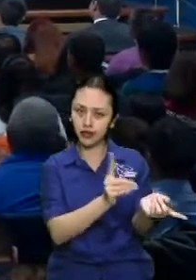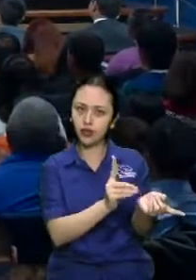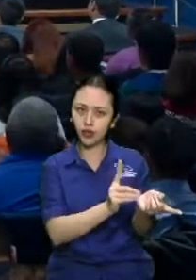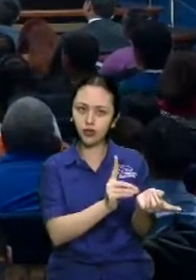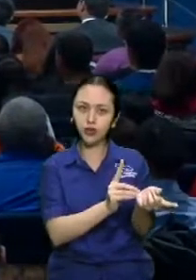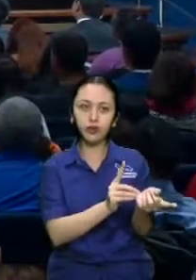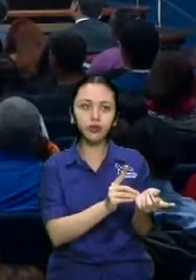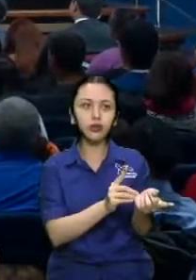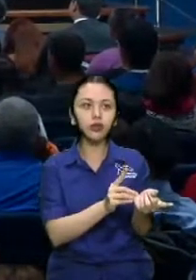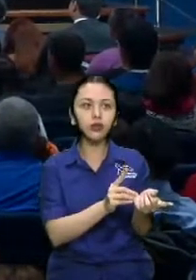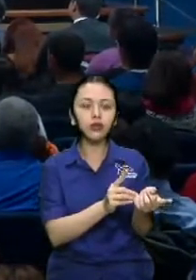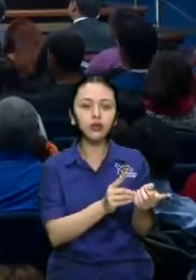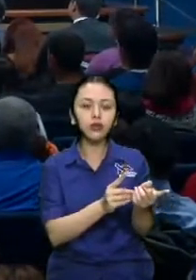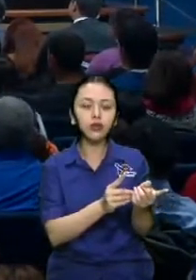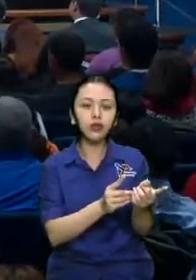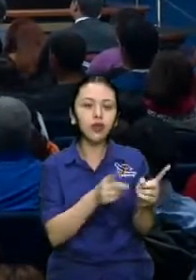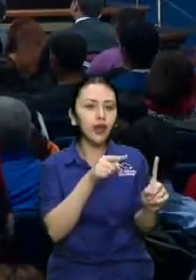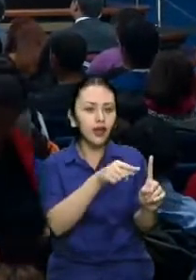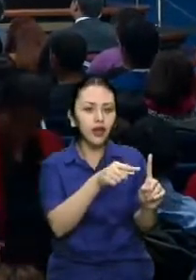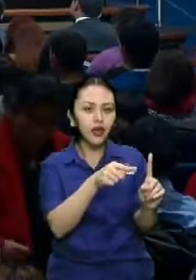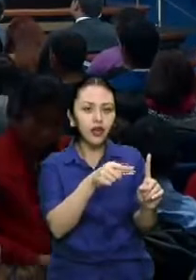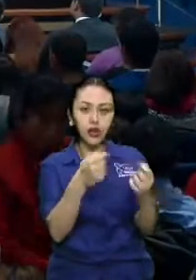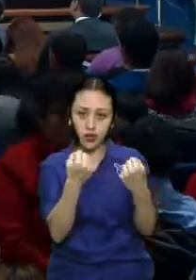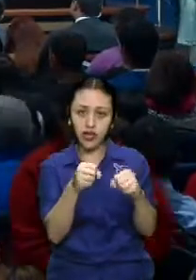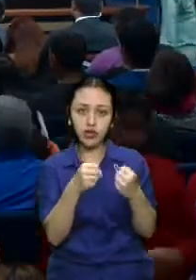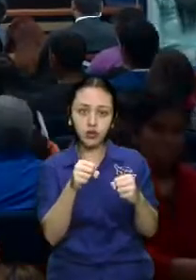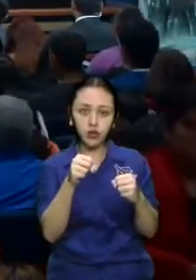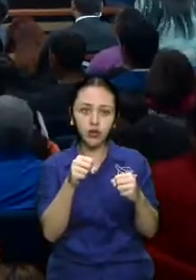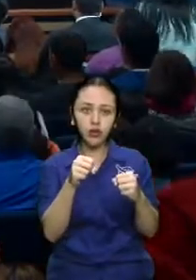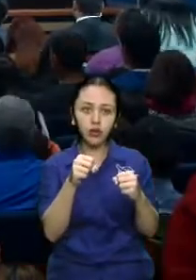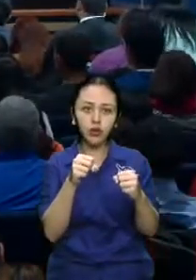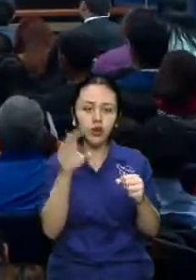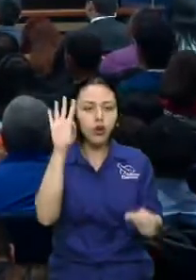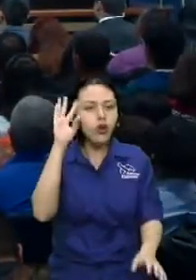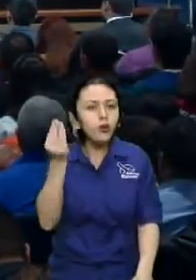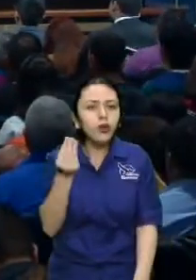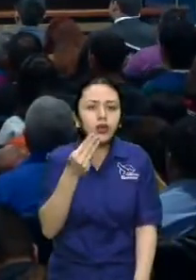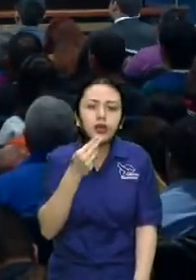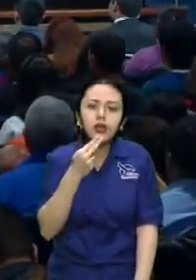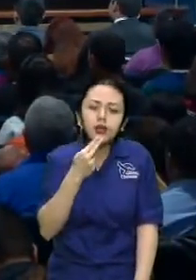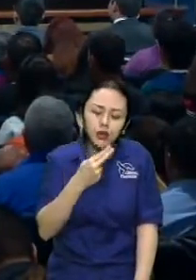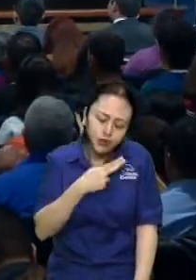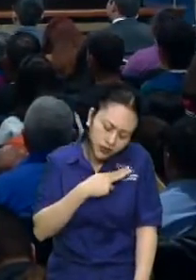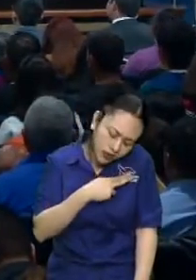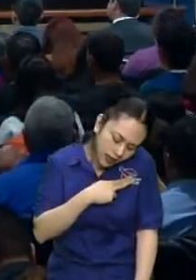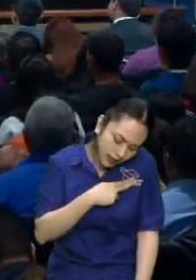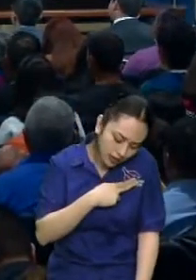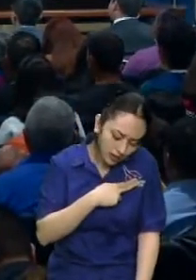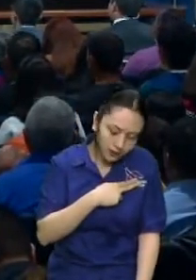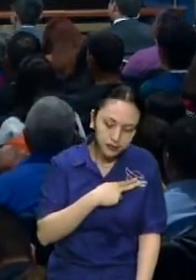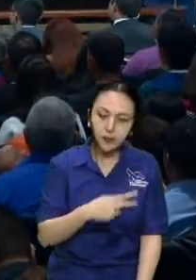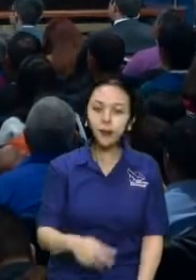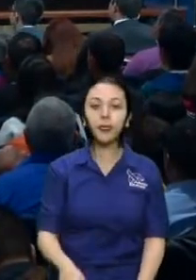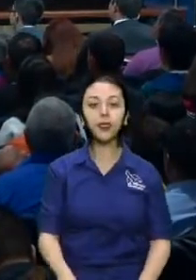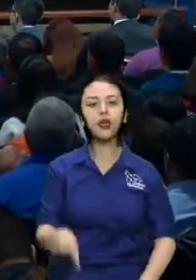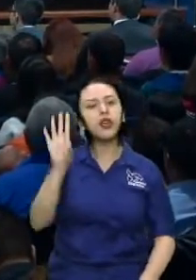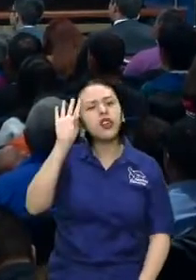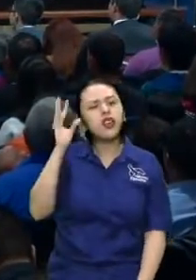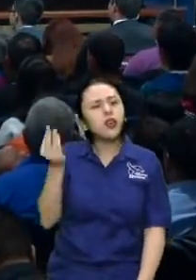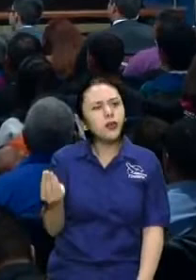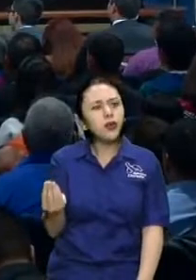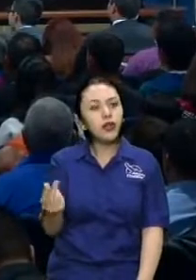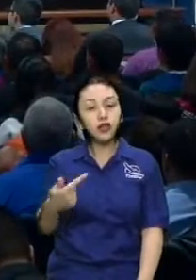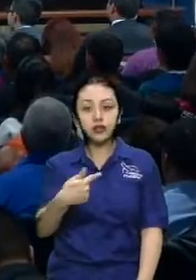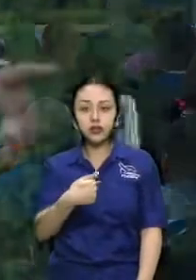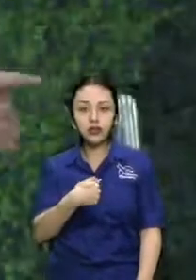él, yo calculo que él lo hizo por humildad, porque él, yo al ver mi carro limpio hubiera podido decir... El